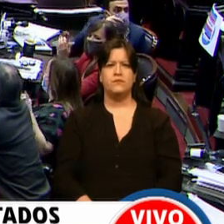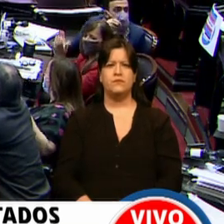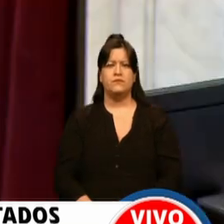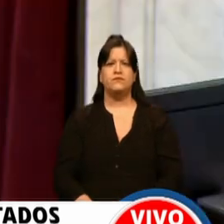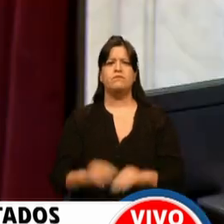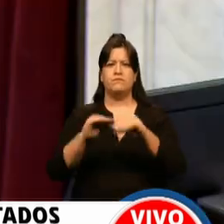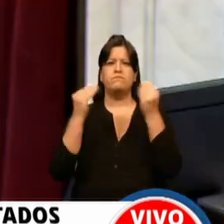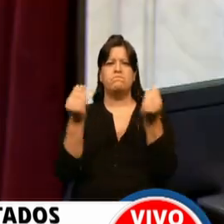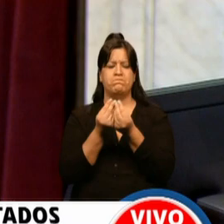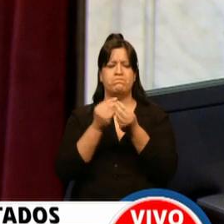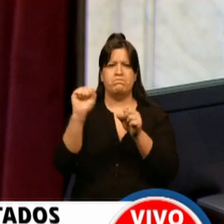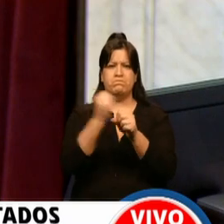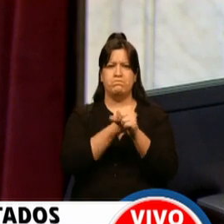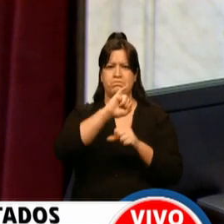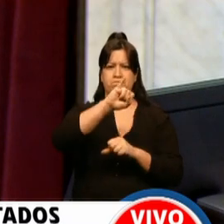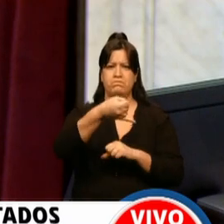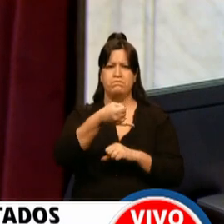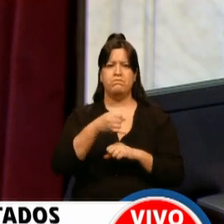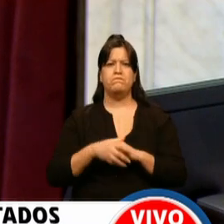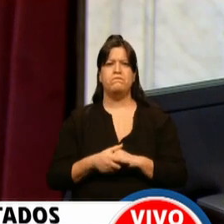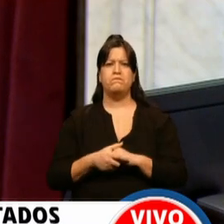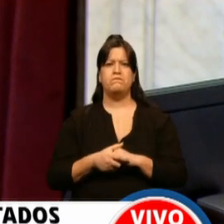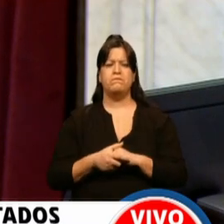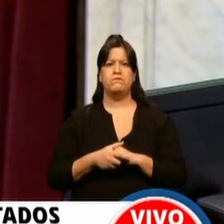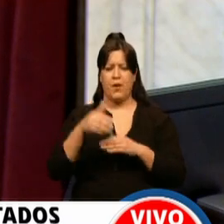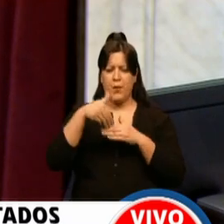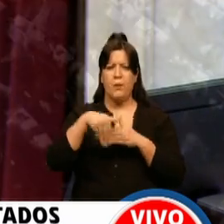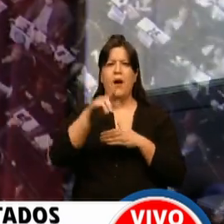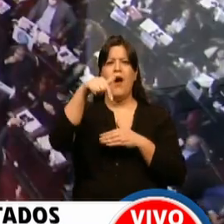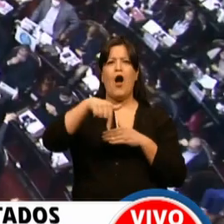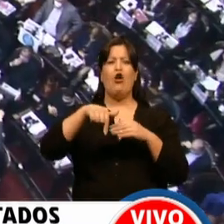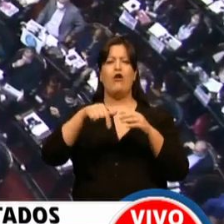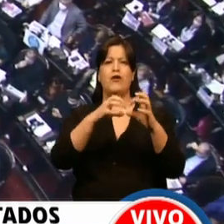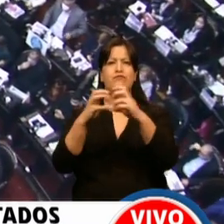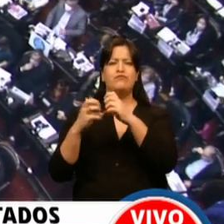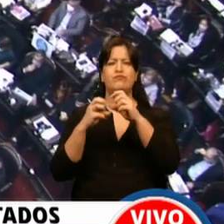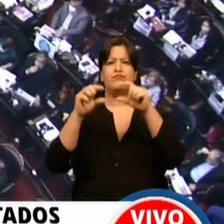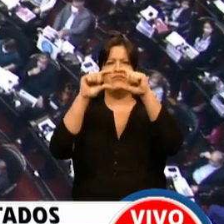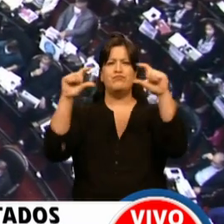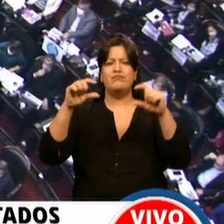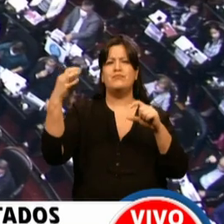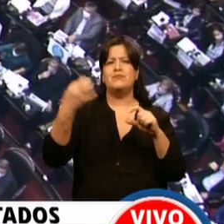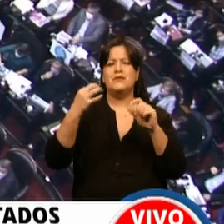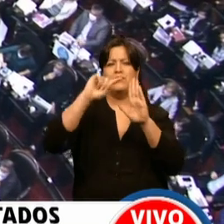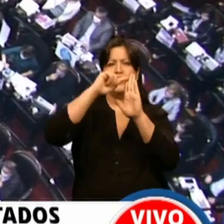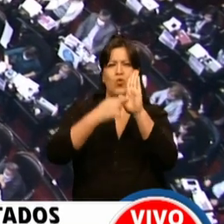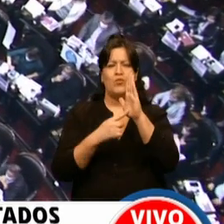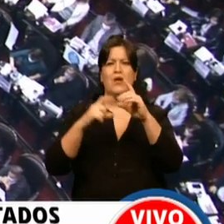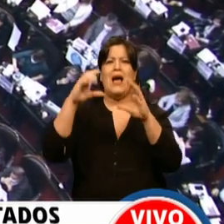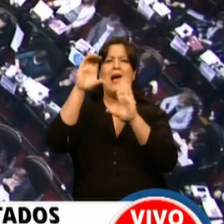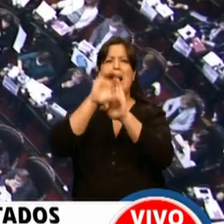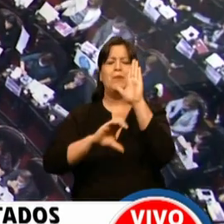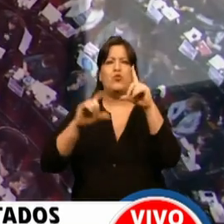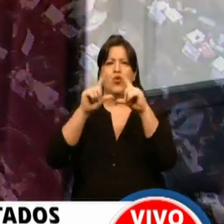resulta afirmativo vamos a pasar al tratamiento en particular capítulo